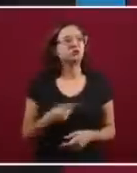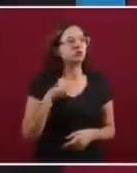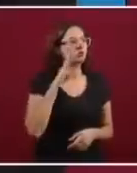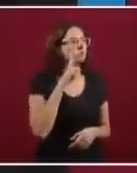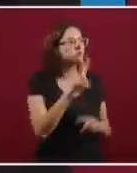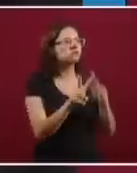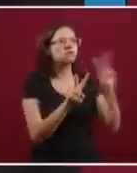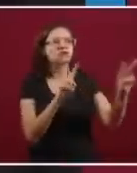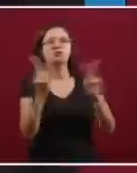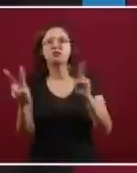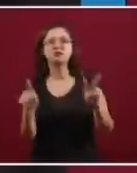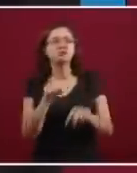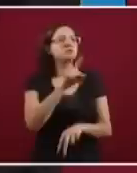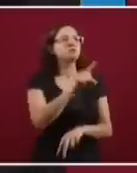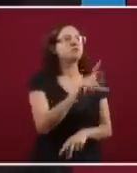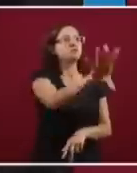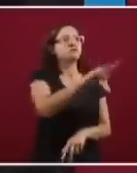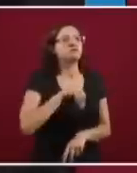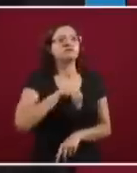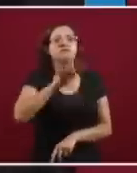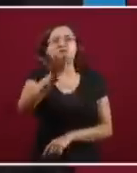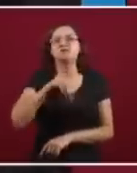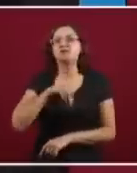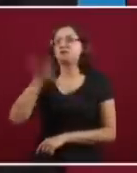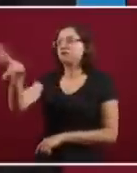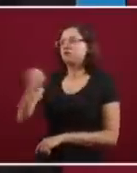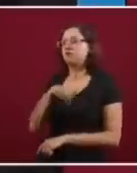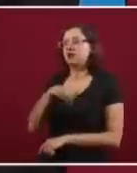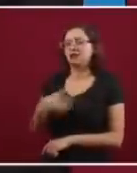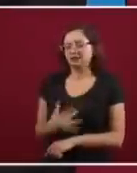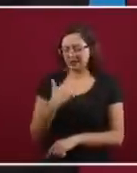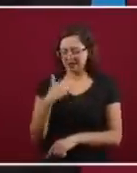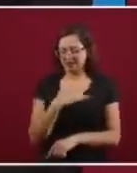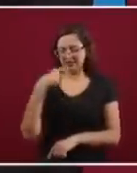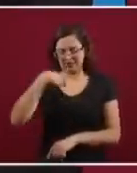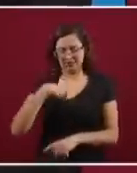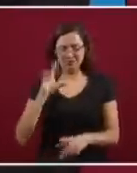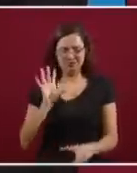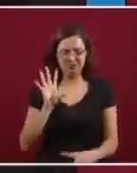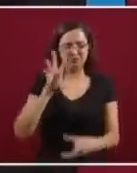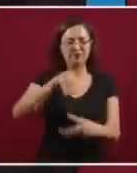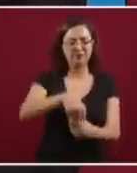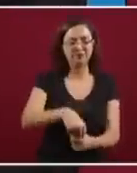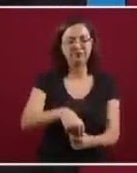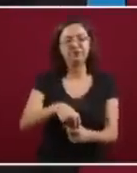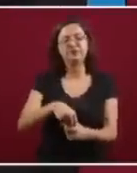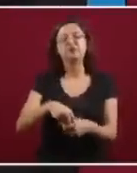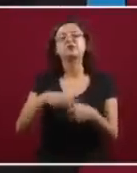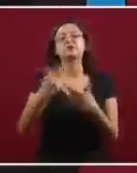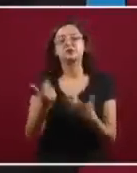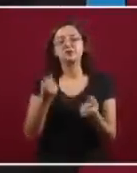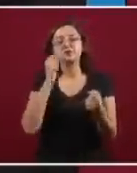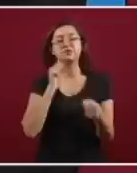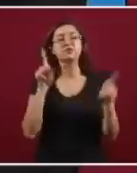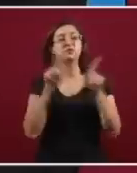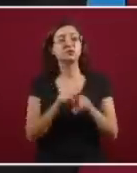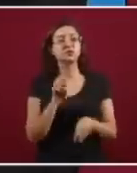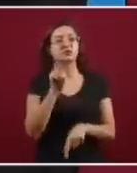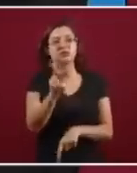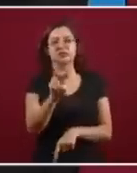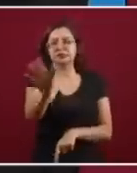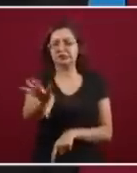buscan una satisfacción de la inclusión de la persona modelos que buscan desde el punto de vista emocional